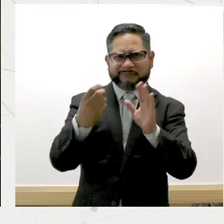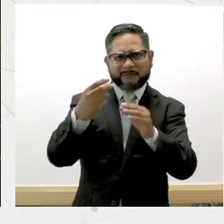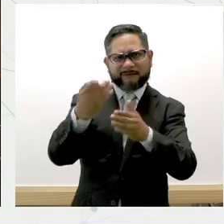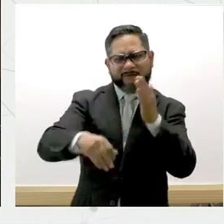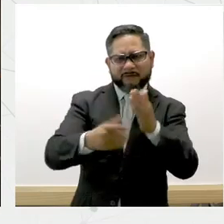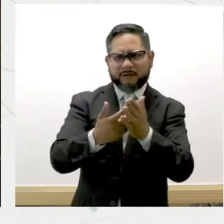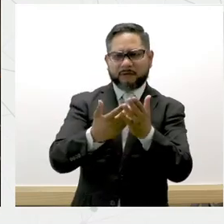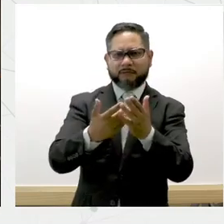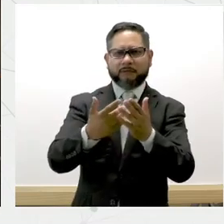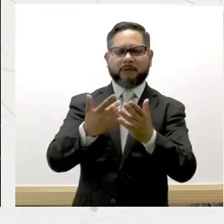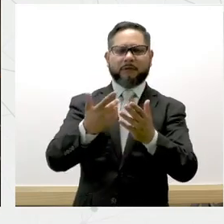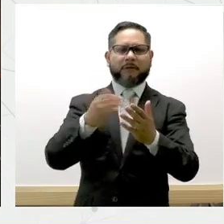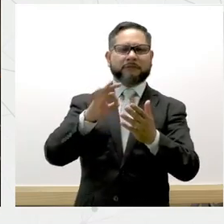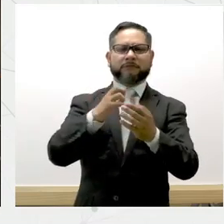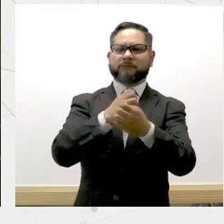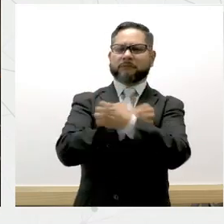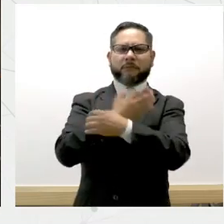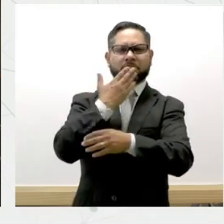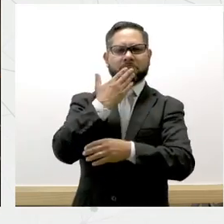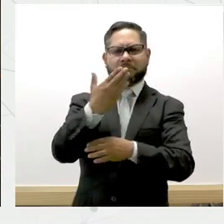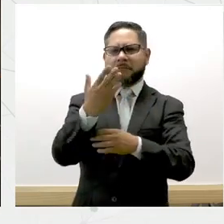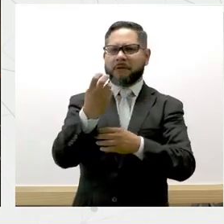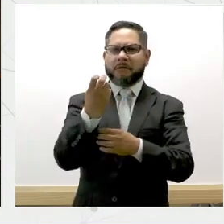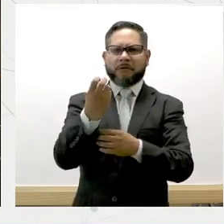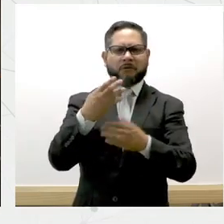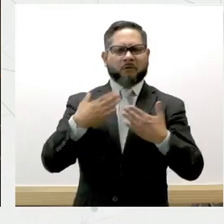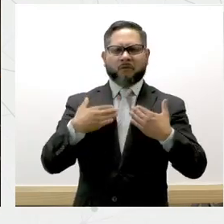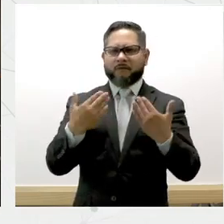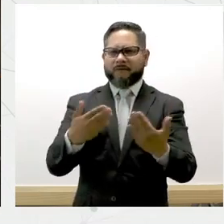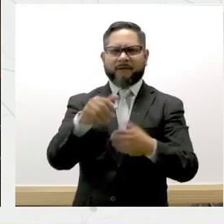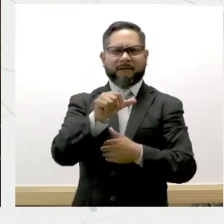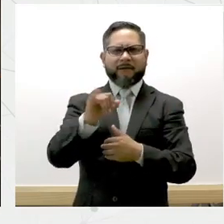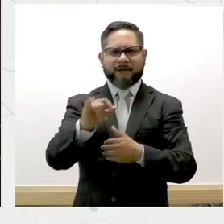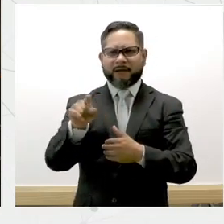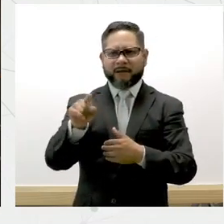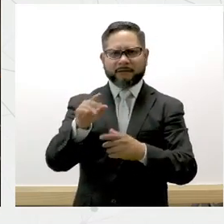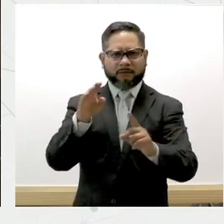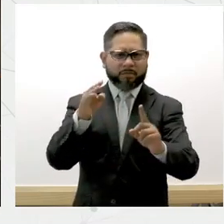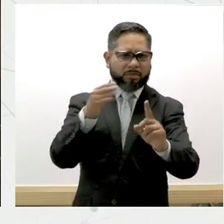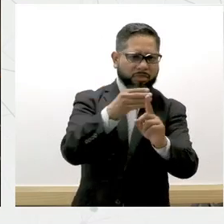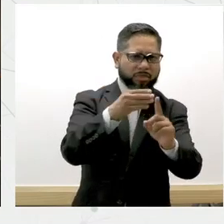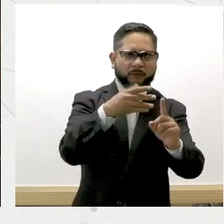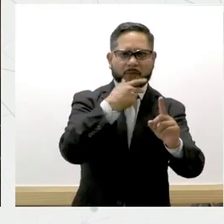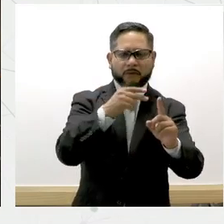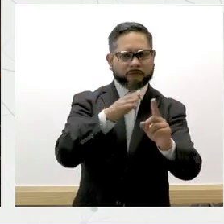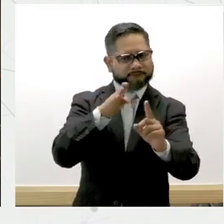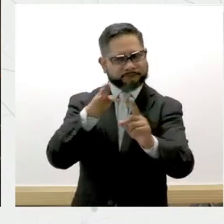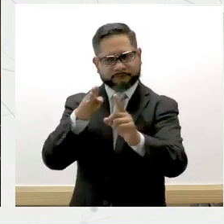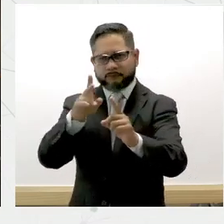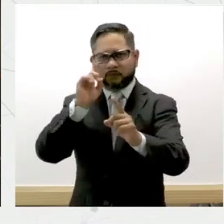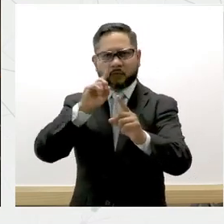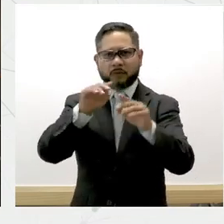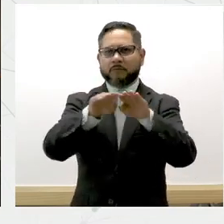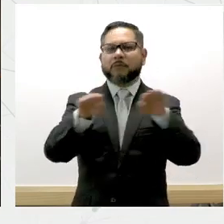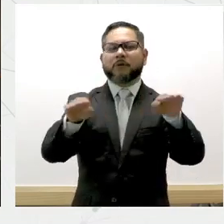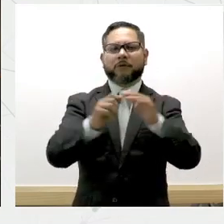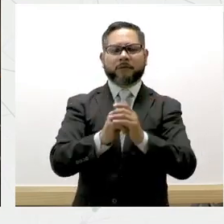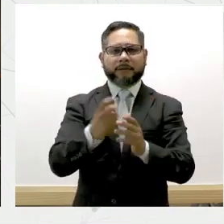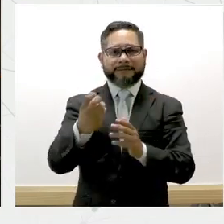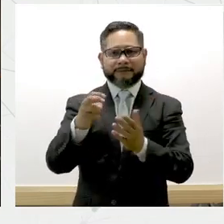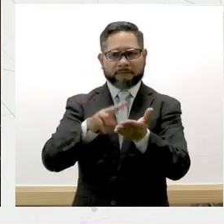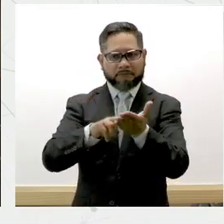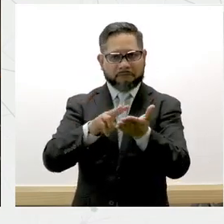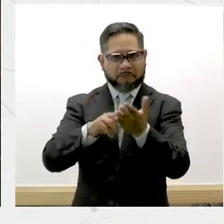ética, robusta y confiable, que siguen perfectamente en vigor porque el reglamento las ha avalado y ha reforzado precisamente su posición,